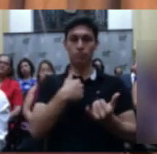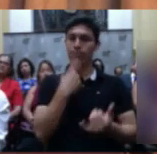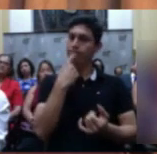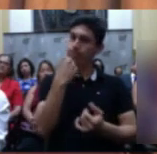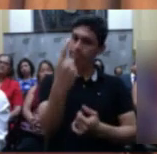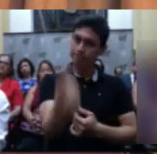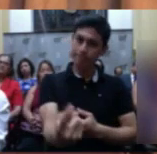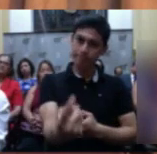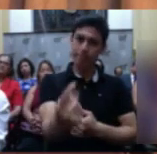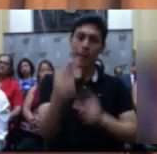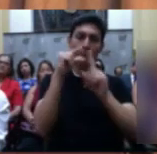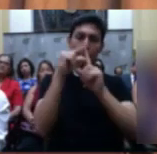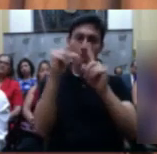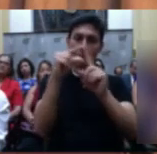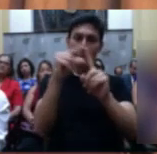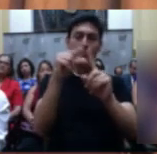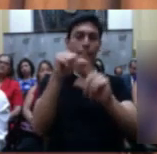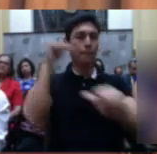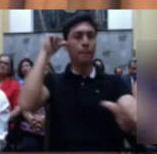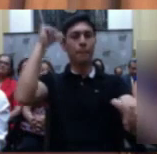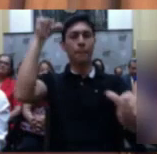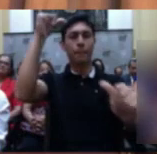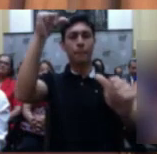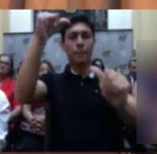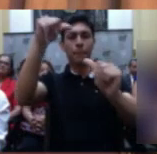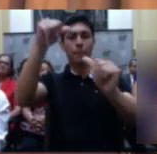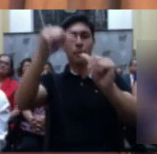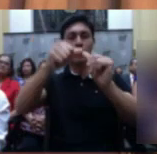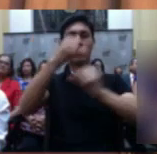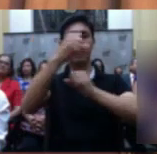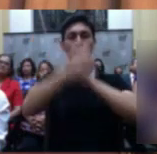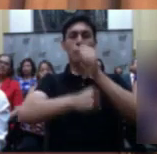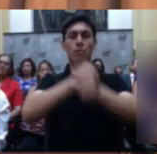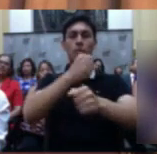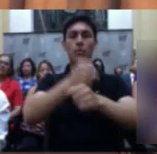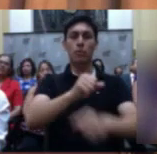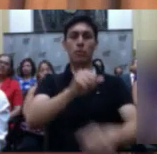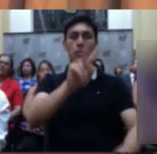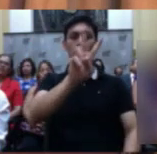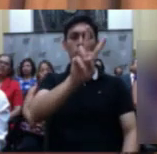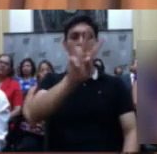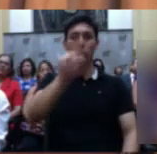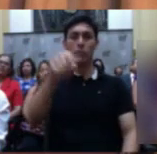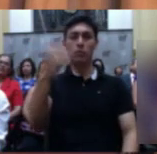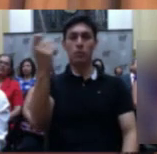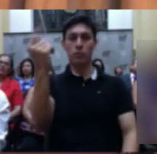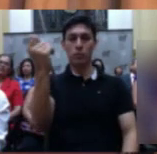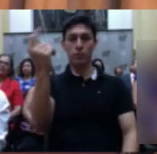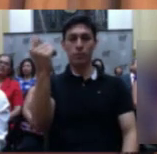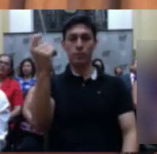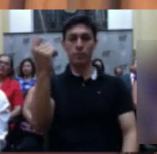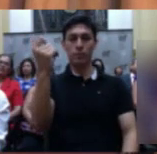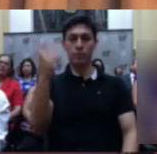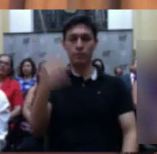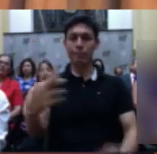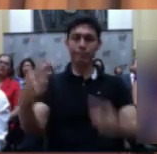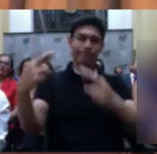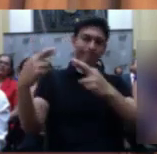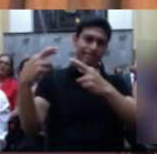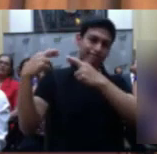palabras recordando el año 2011, cuando asumíamos la importante